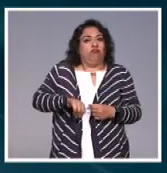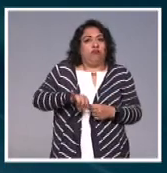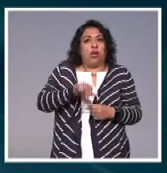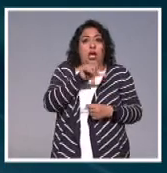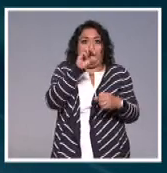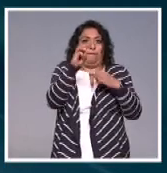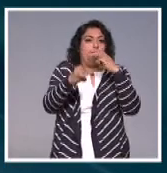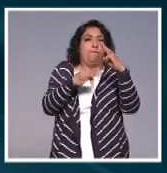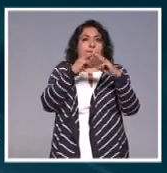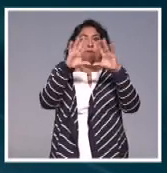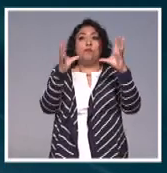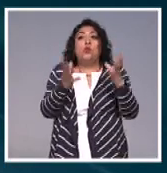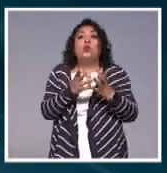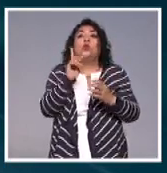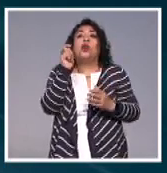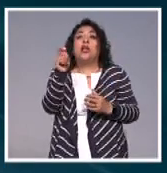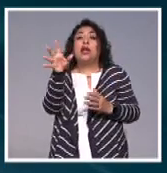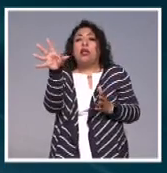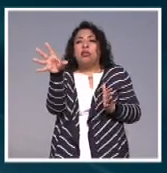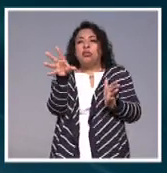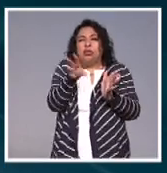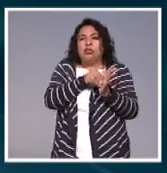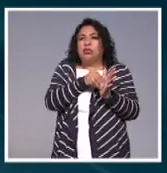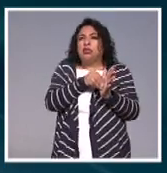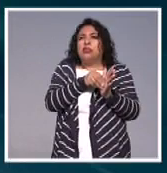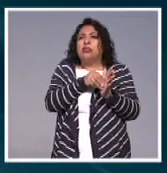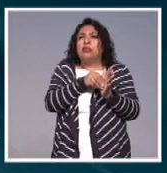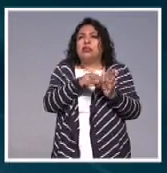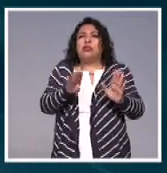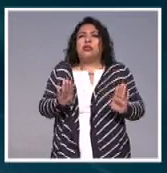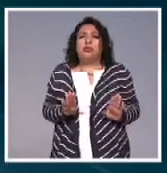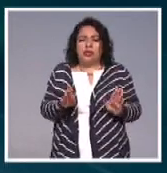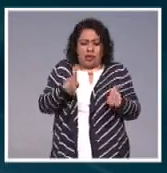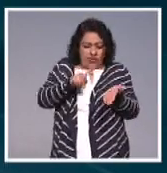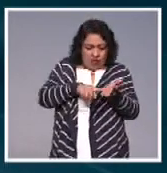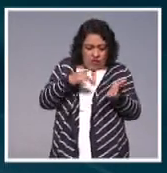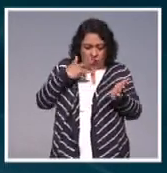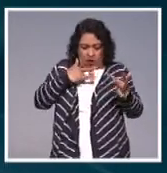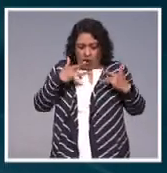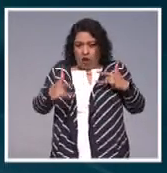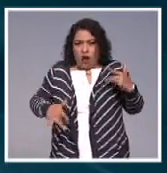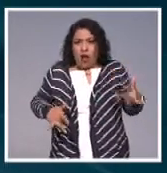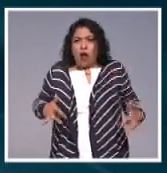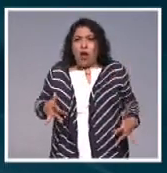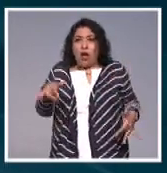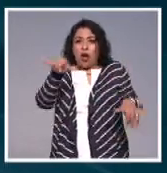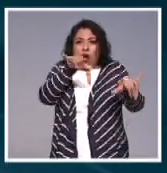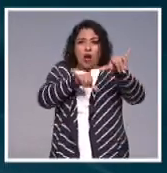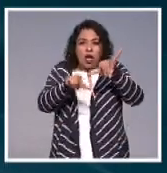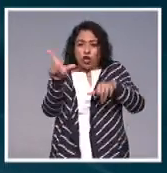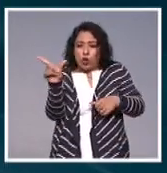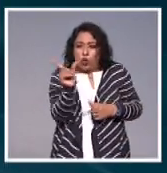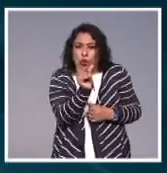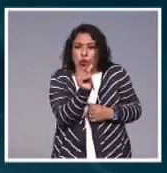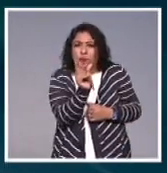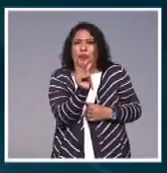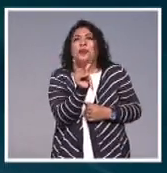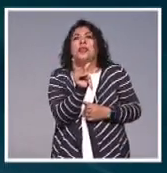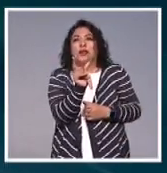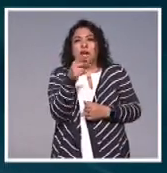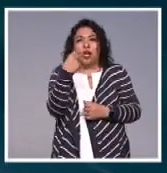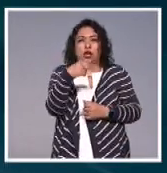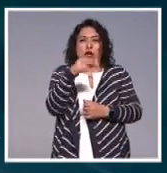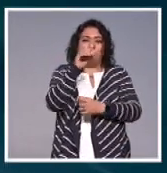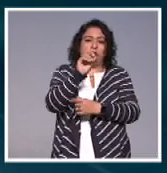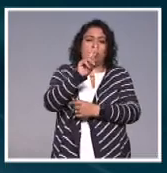interesantes a nivel mundial es la de imitar algunas condiciones de los órganos, pero a nivel laboratorio. Es decir, es un área que se